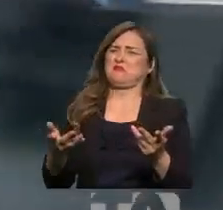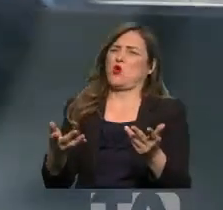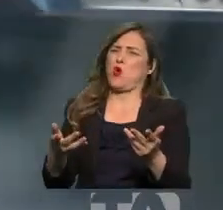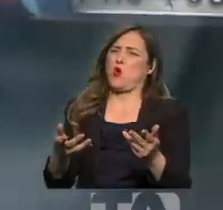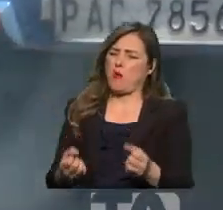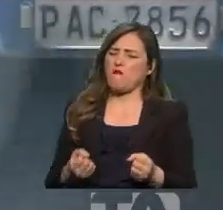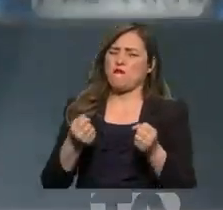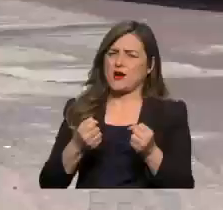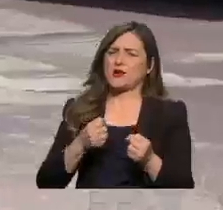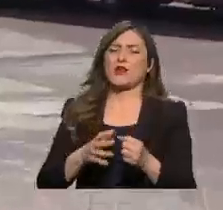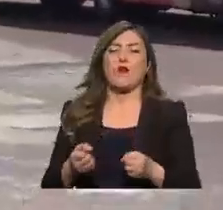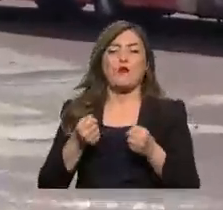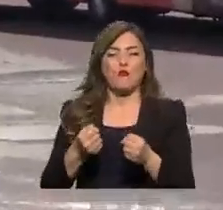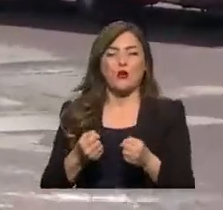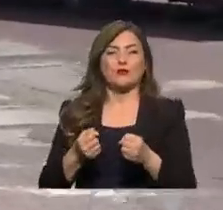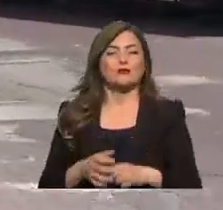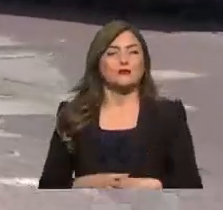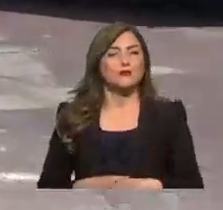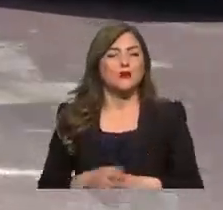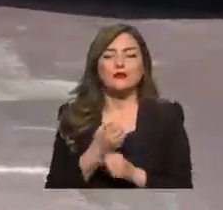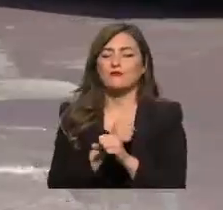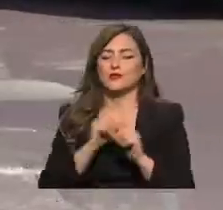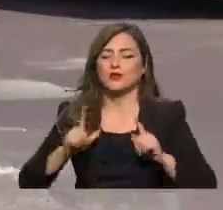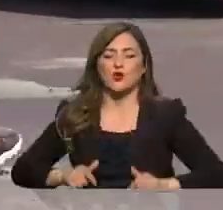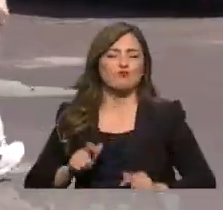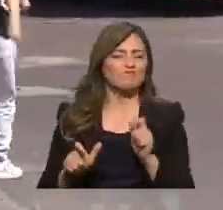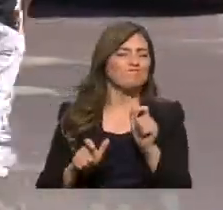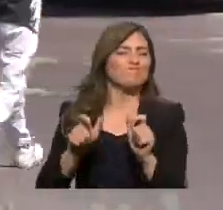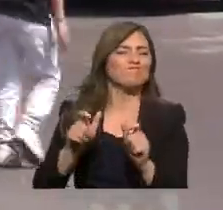mejor calidad en los combustibles. Deben hacerlo en defensa de la salud de